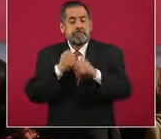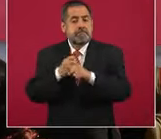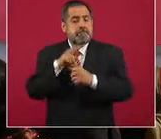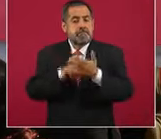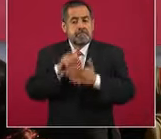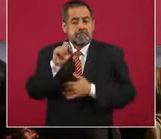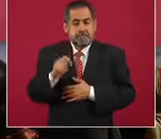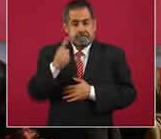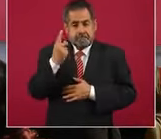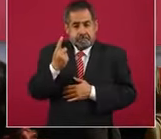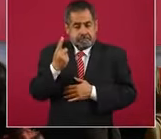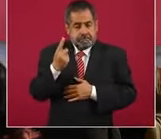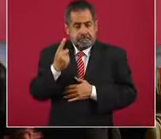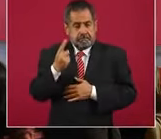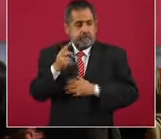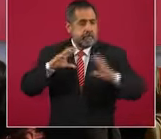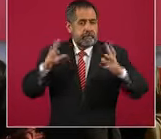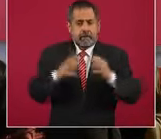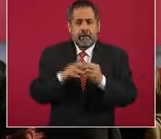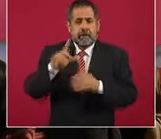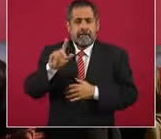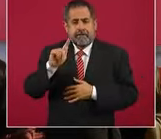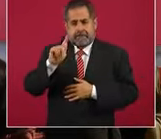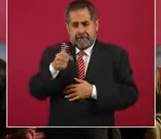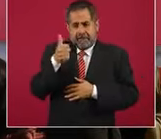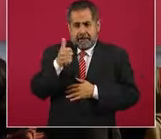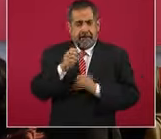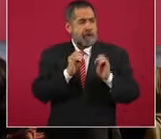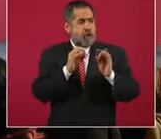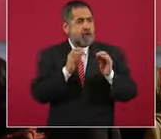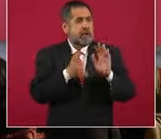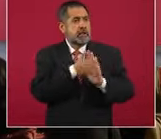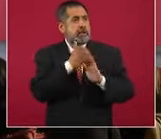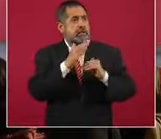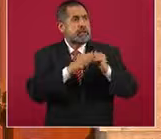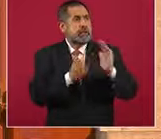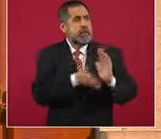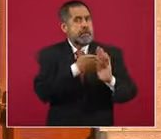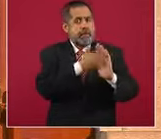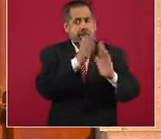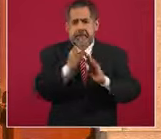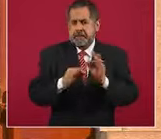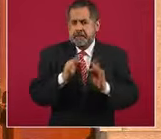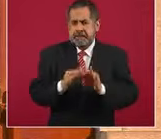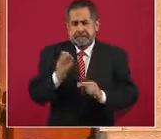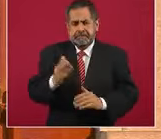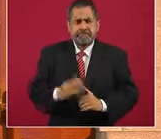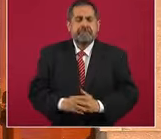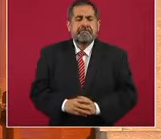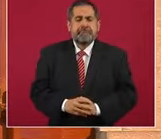tenemos los 76 cuarteles que ya están en el plan de construcción. Adelante.